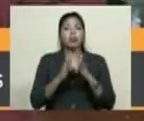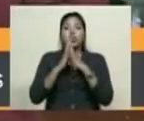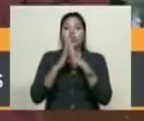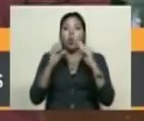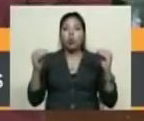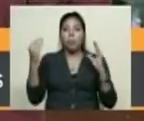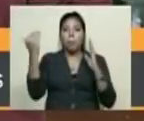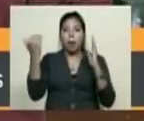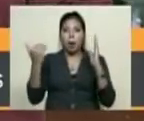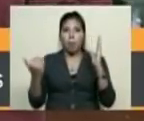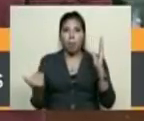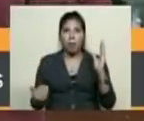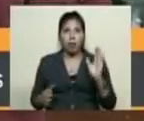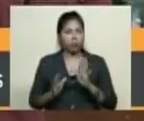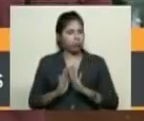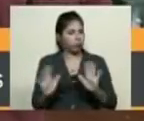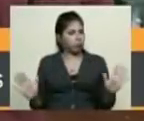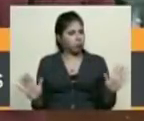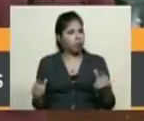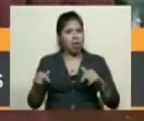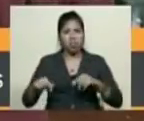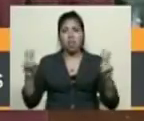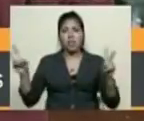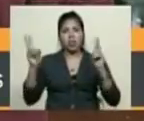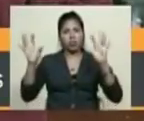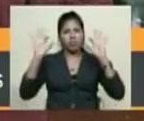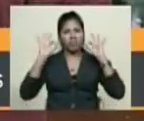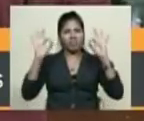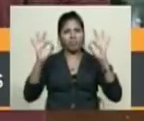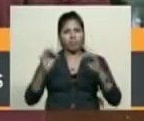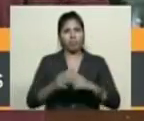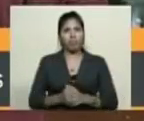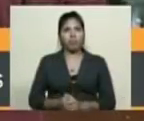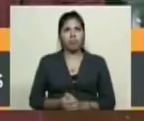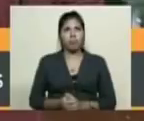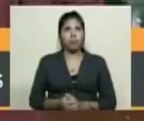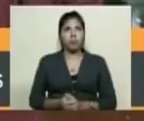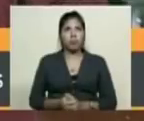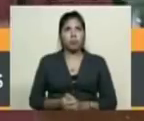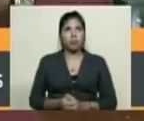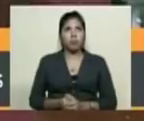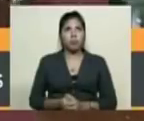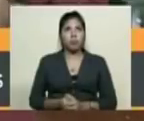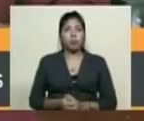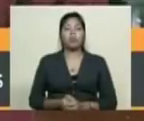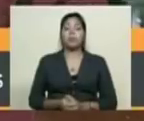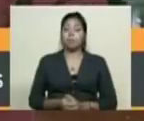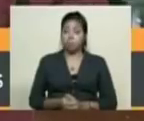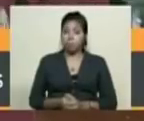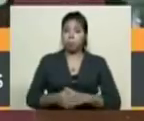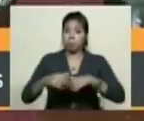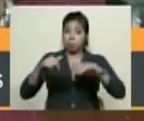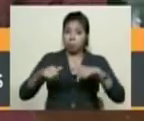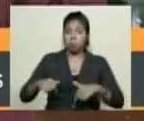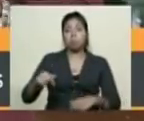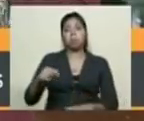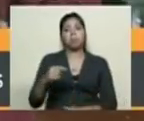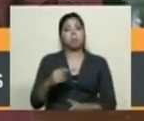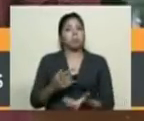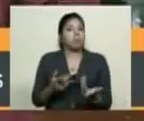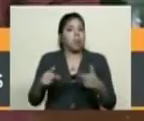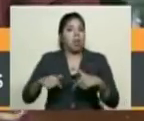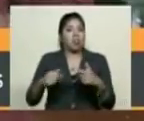electoral, y Venezuela va a salir triunfante de las elecciones del 20 de mayo, y la vida política, la vida